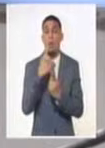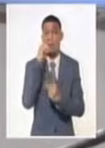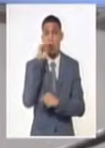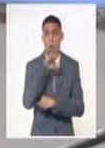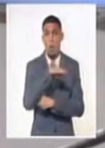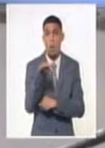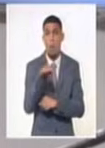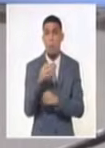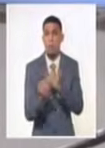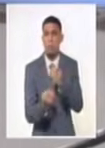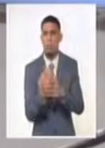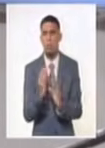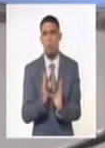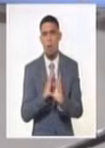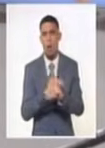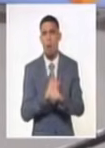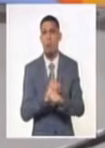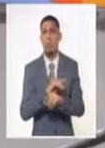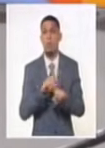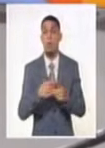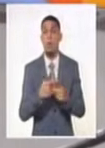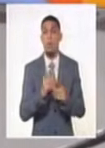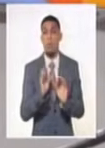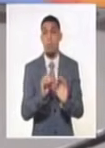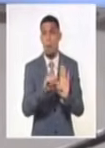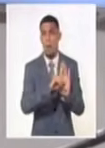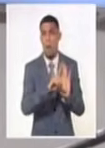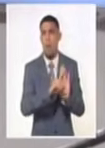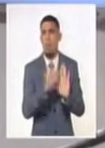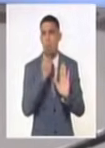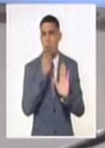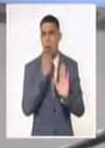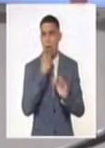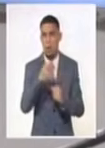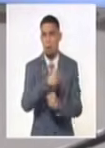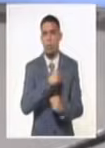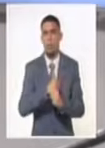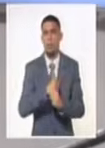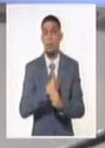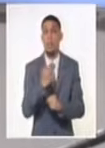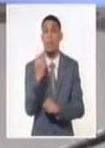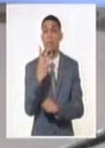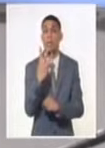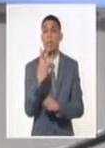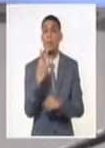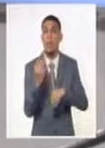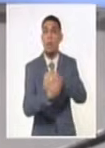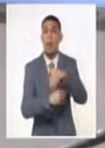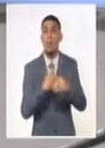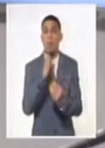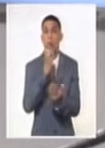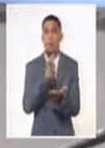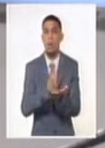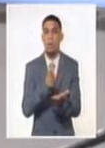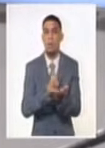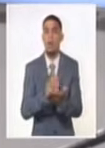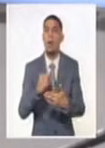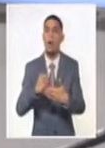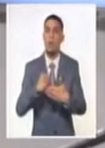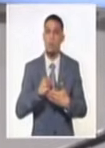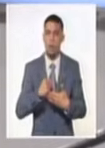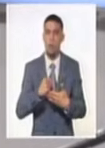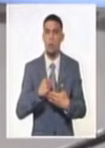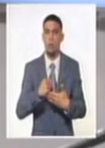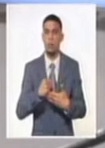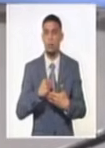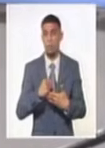y además hay mucha ciencia detrás, porque realmente tanto el tercer perfeccionamiento como la práctica pedagógica del país ha permitido que se sistematicen todas